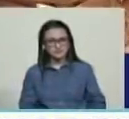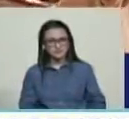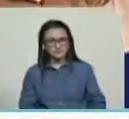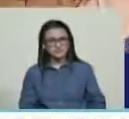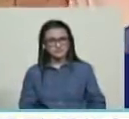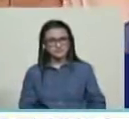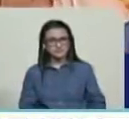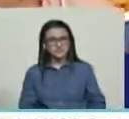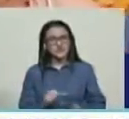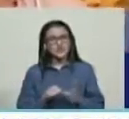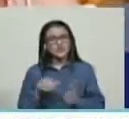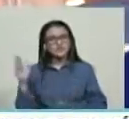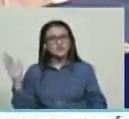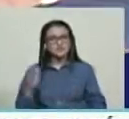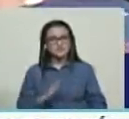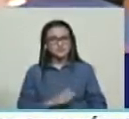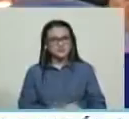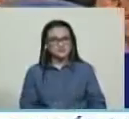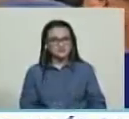¿De dónde vienen?